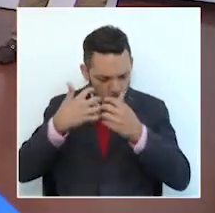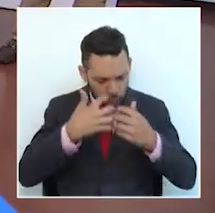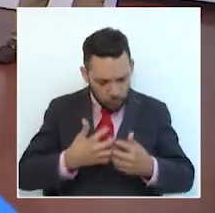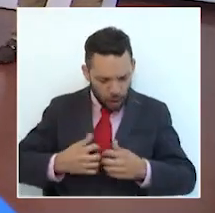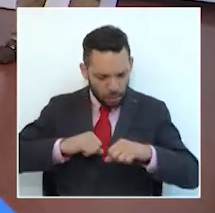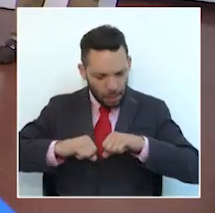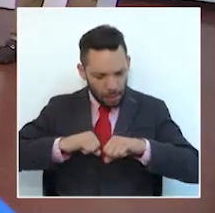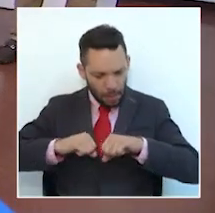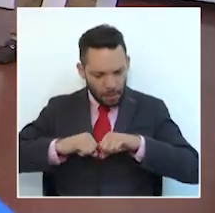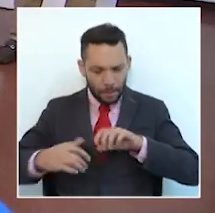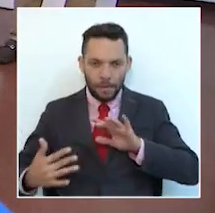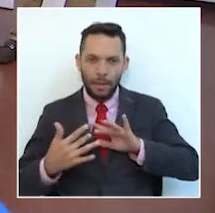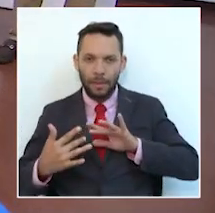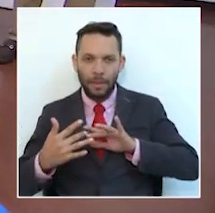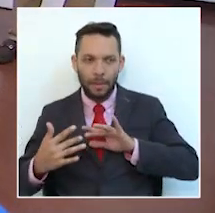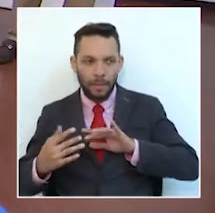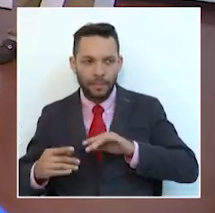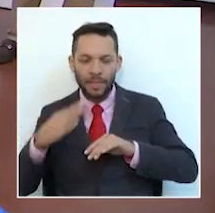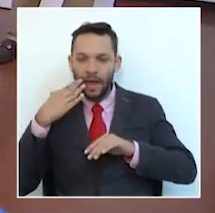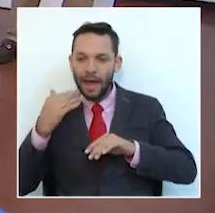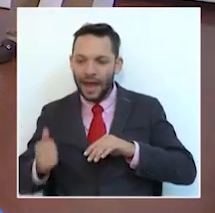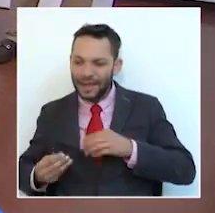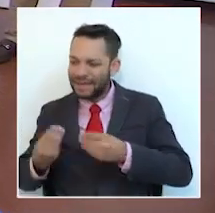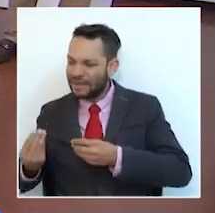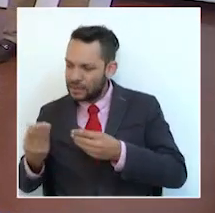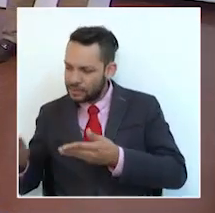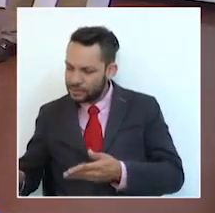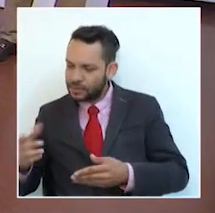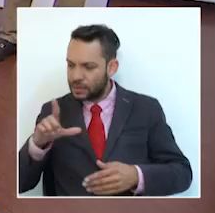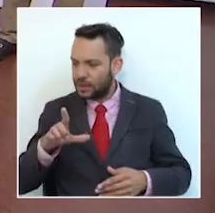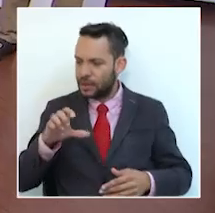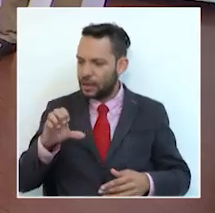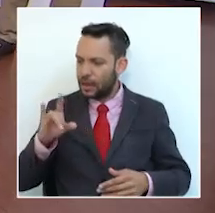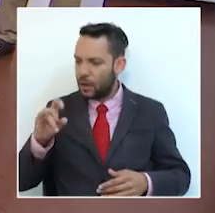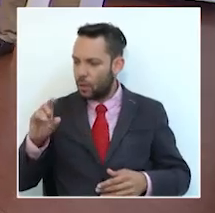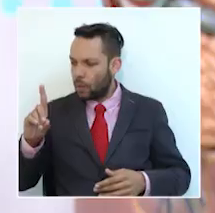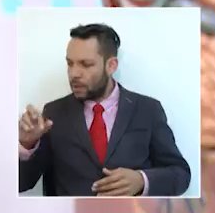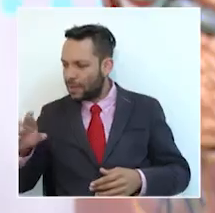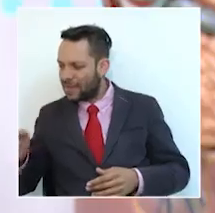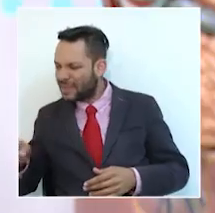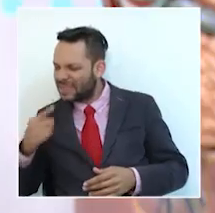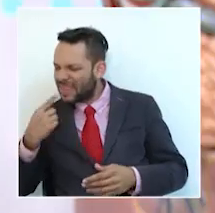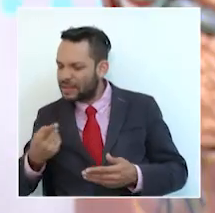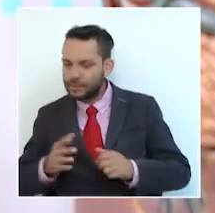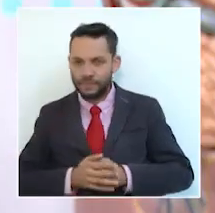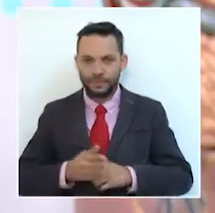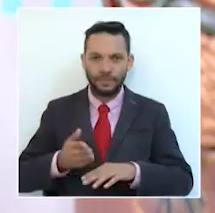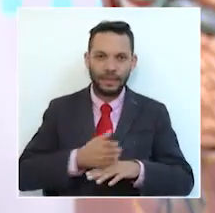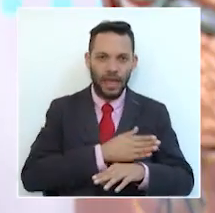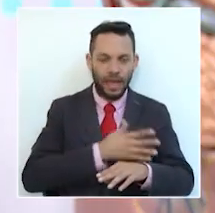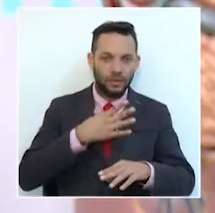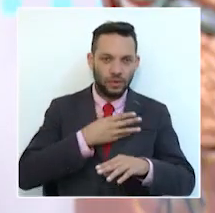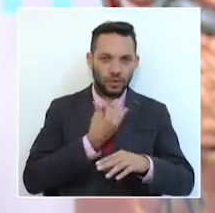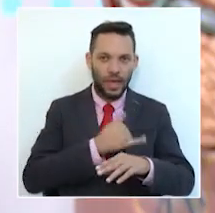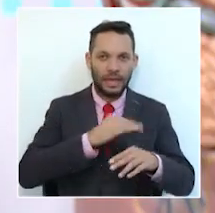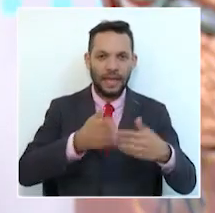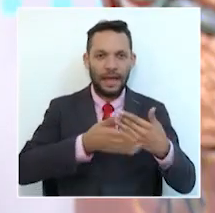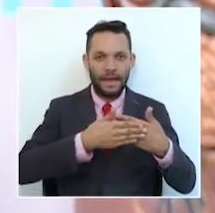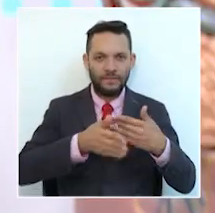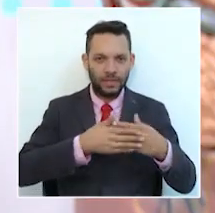lourdes moure l cómo es ese proceso bueno como decía anteriormente el doctor elegido aquí hay dos mecanismos fundamentales